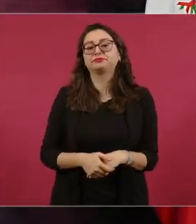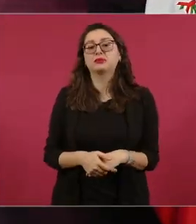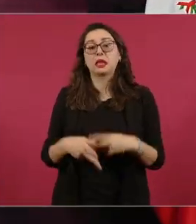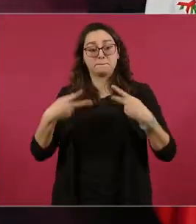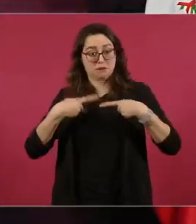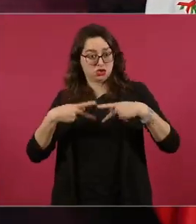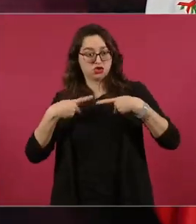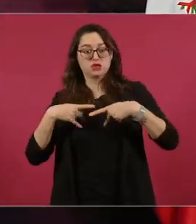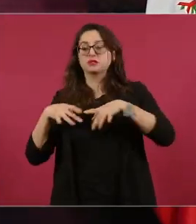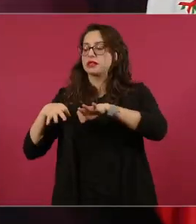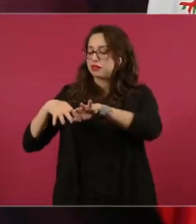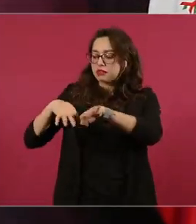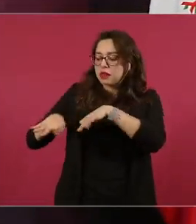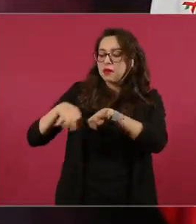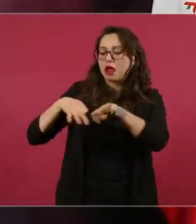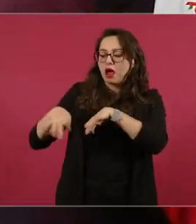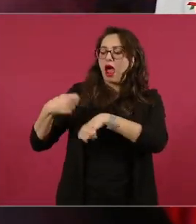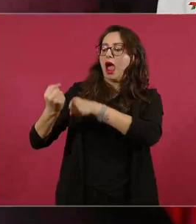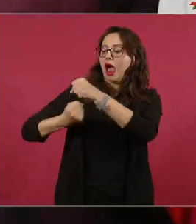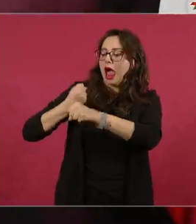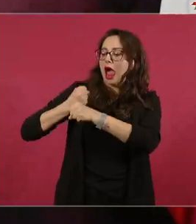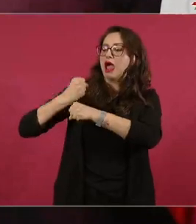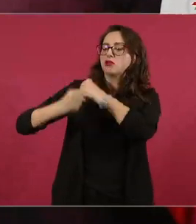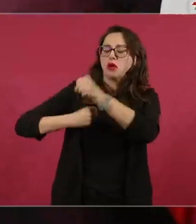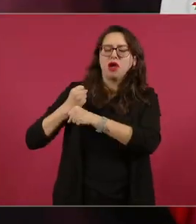reciba el sueldo